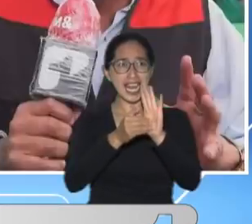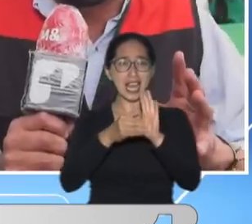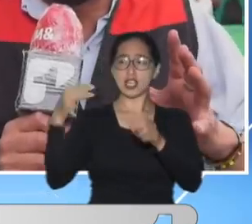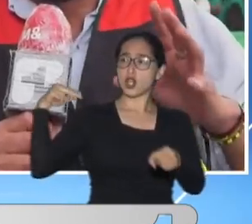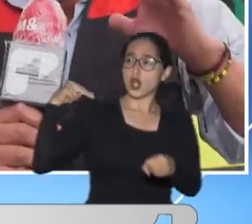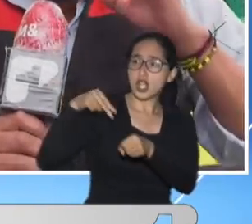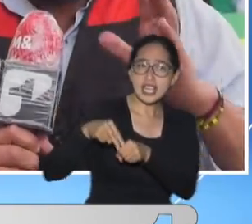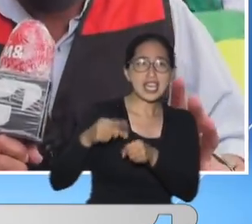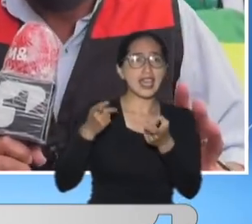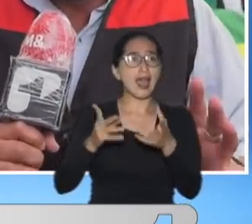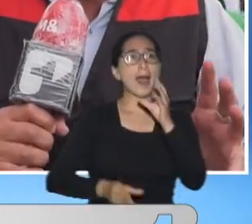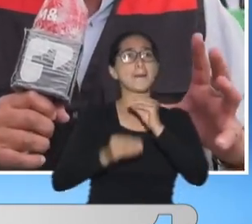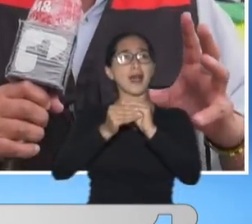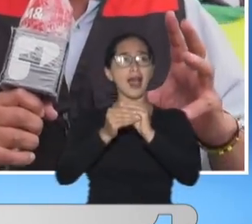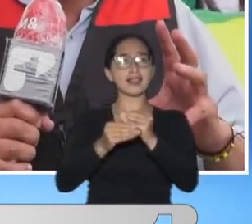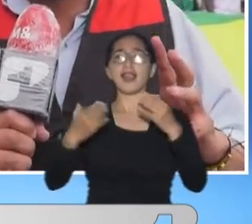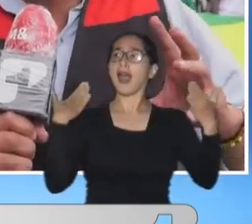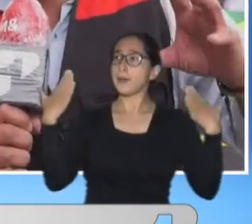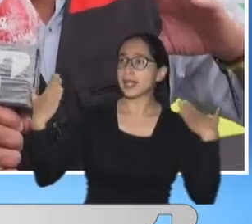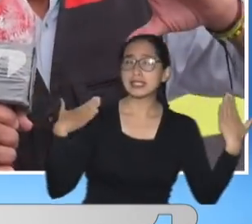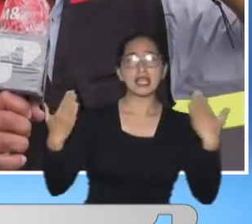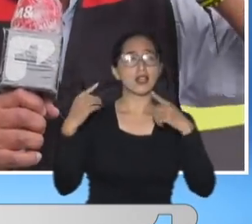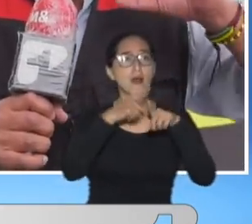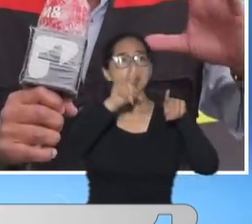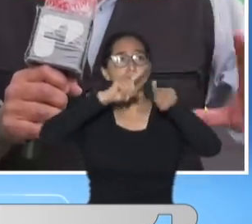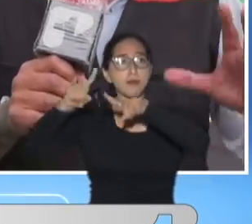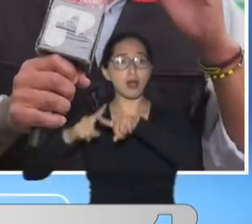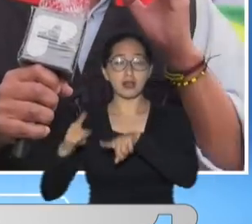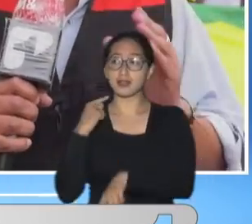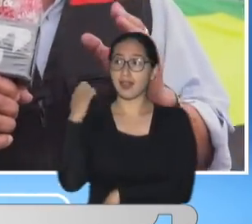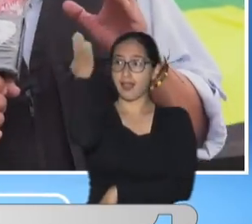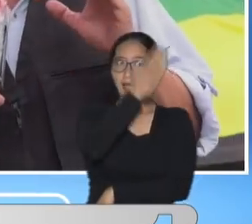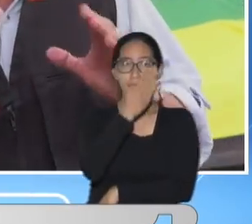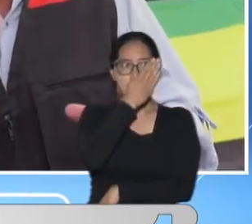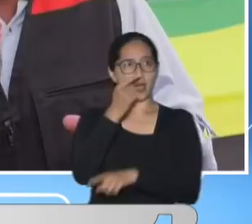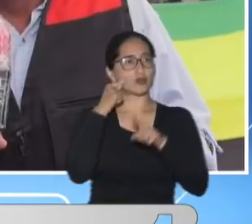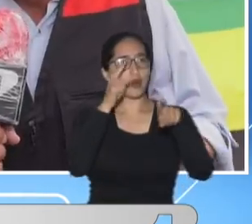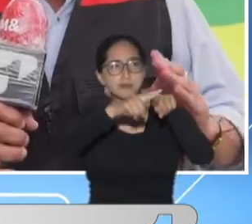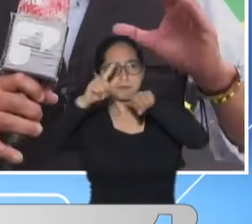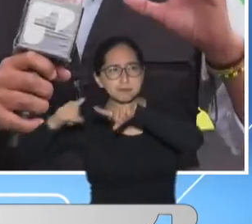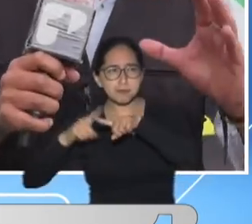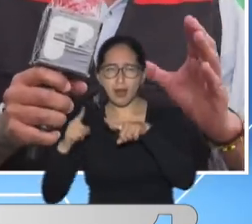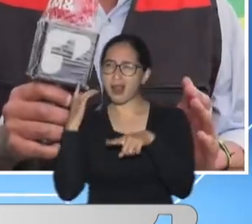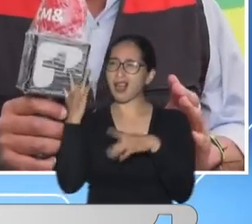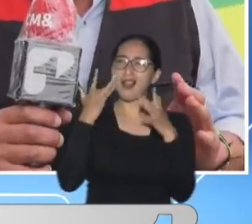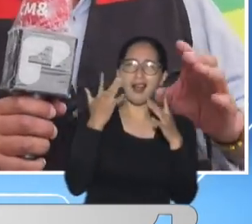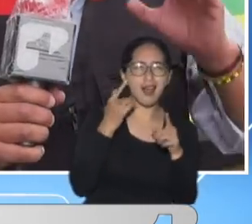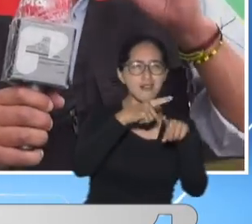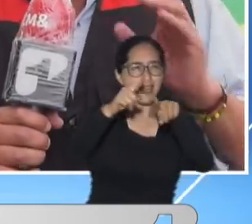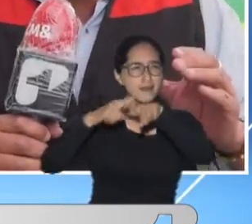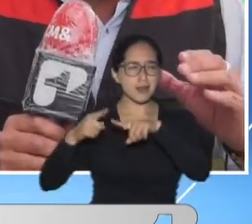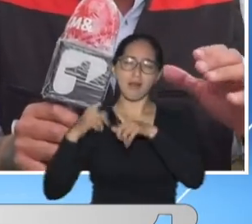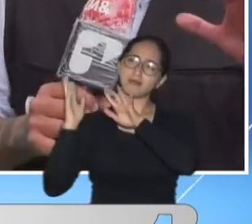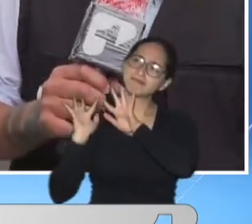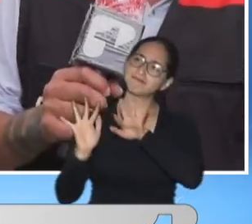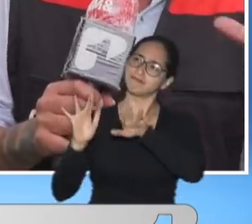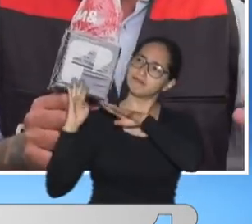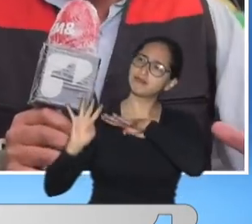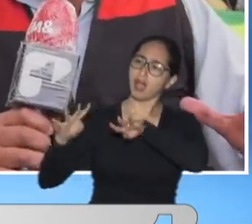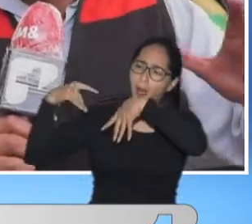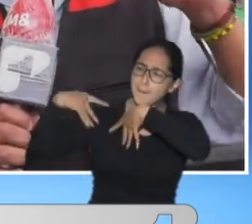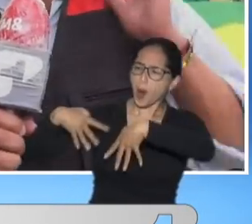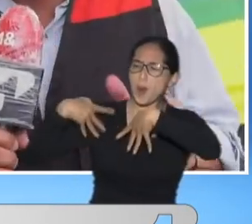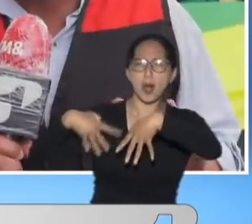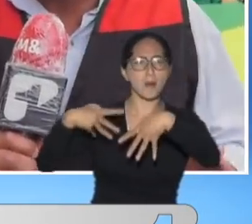de las comunidades afrodescendientes que han salido desde el sur occidente colombiano en esta minga por la vida, por